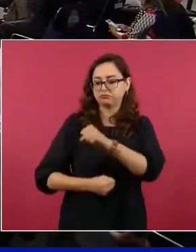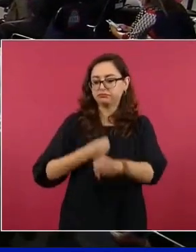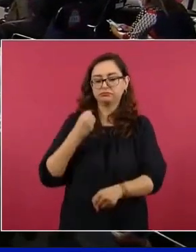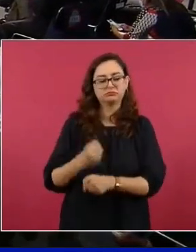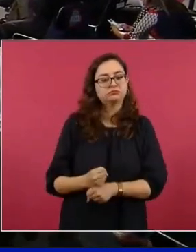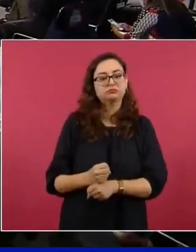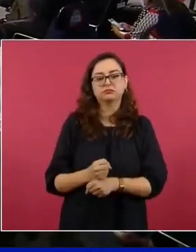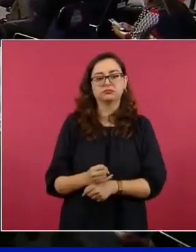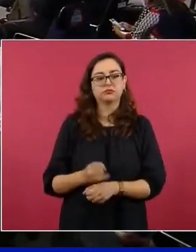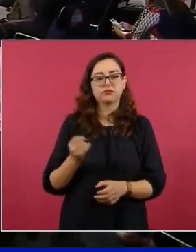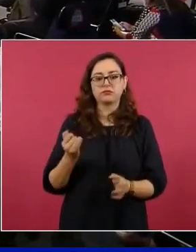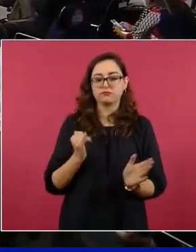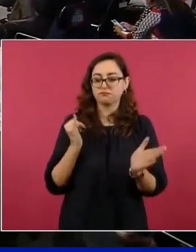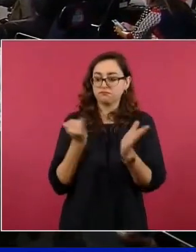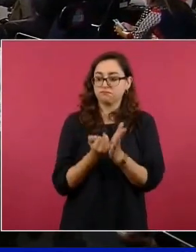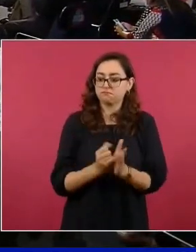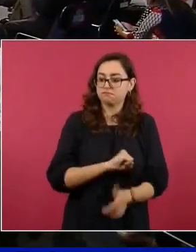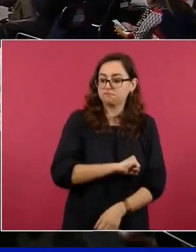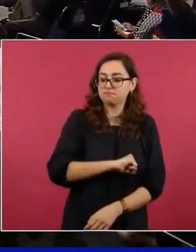a los consumidores,